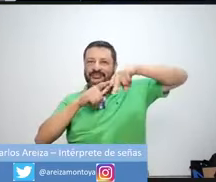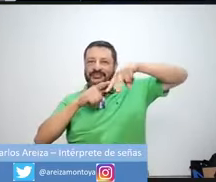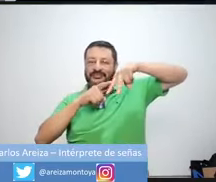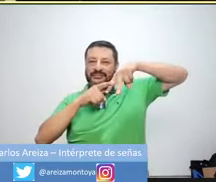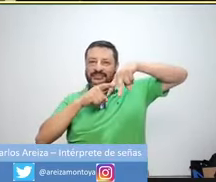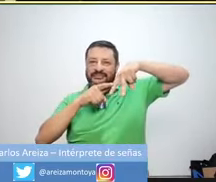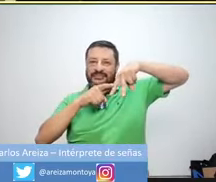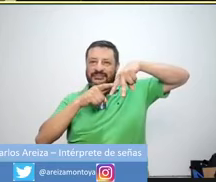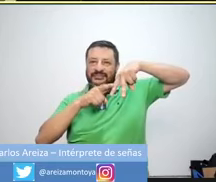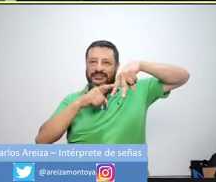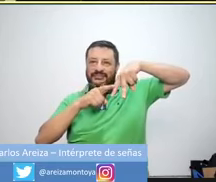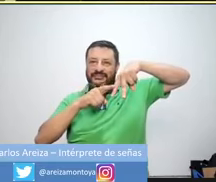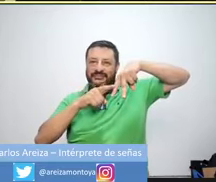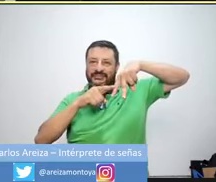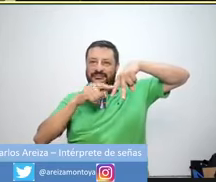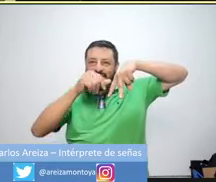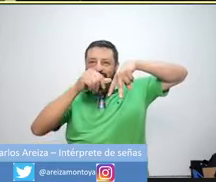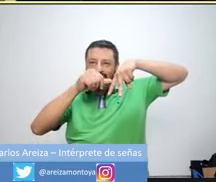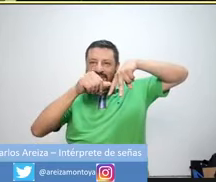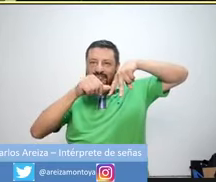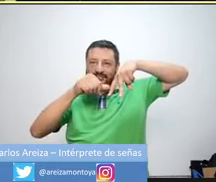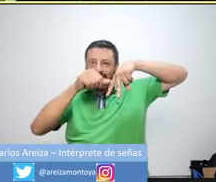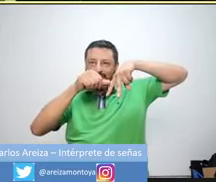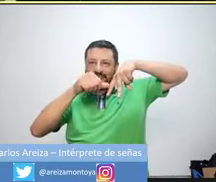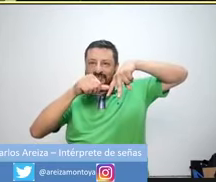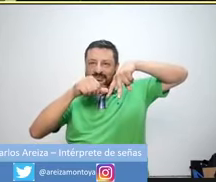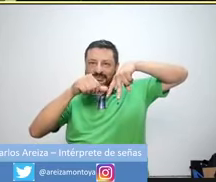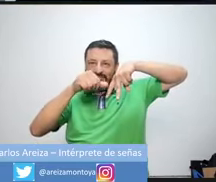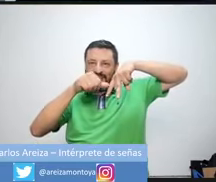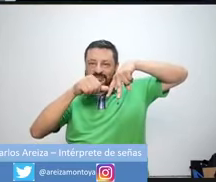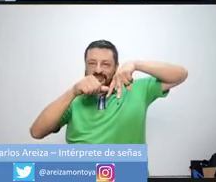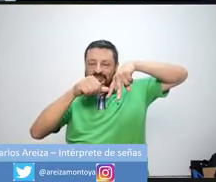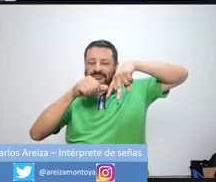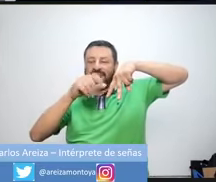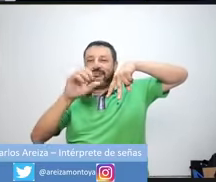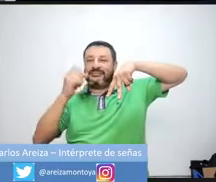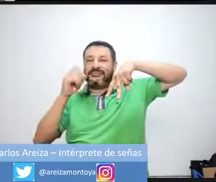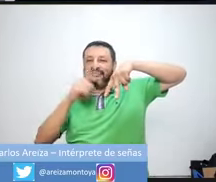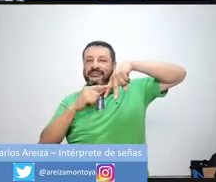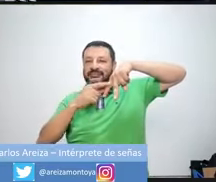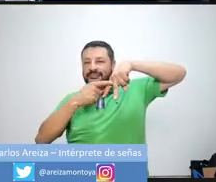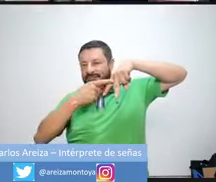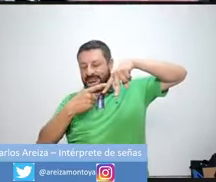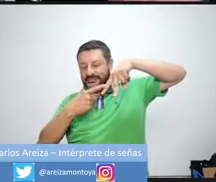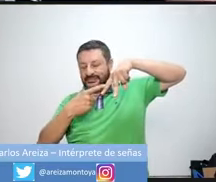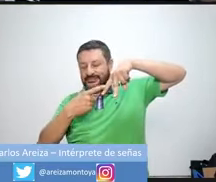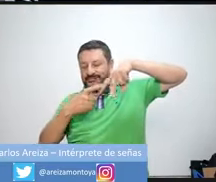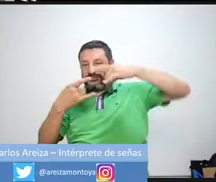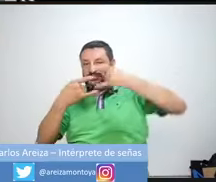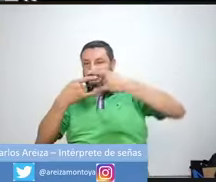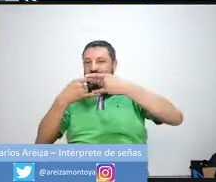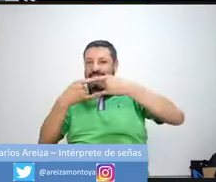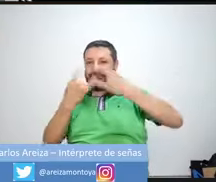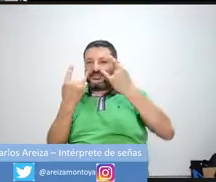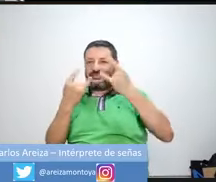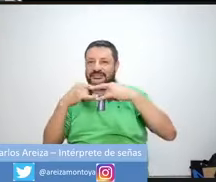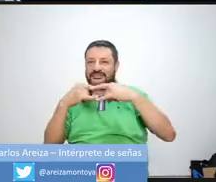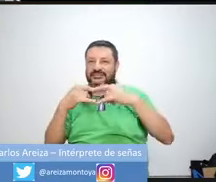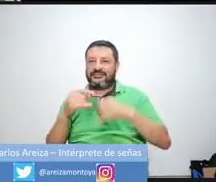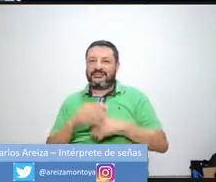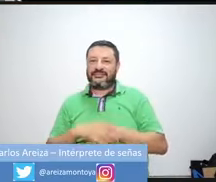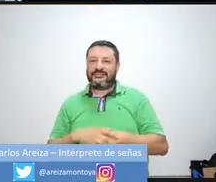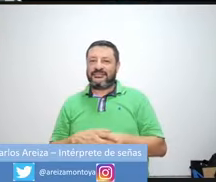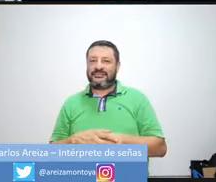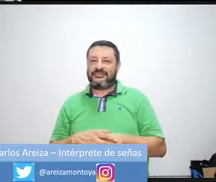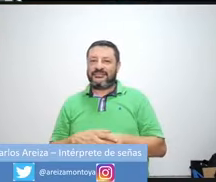tengo ligamento. Dos cirugías de rodilla, sí, la primera fue ligamento cruzado y meniscos, esa me sacó